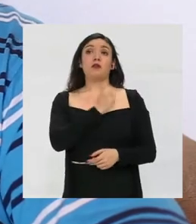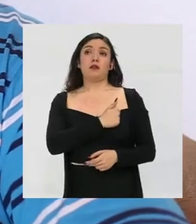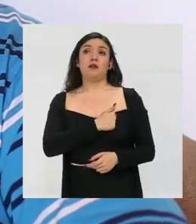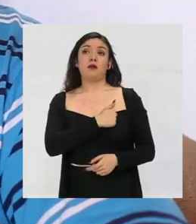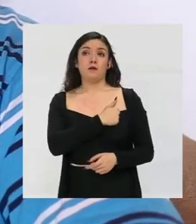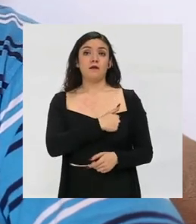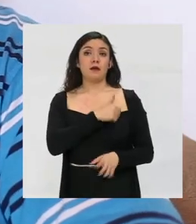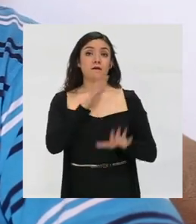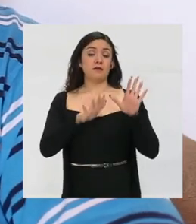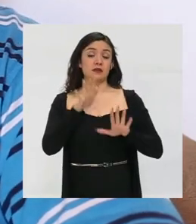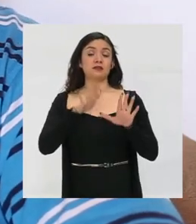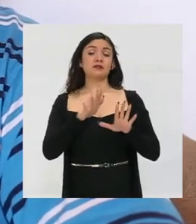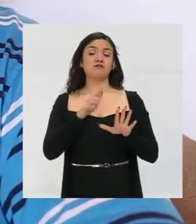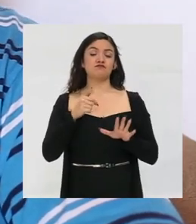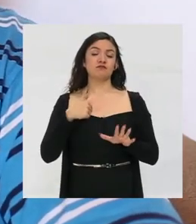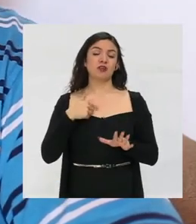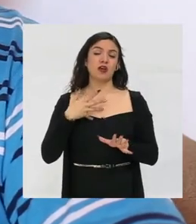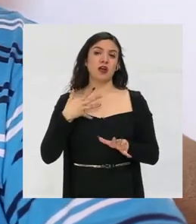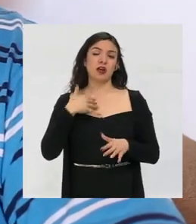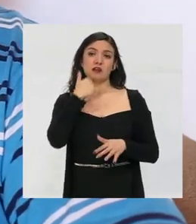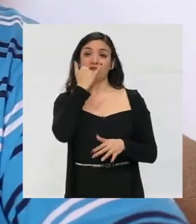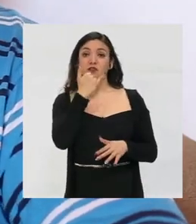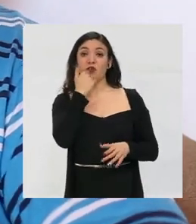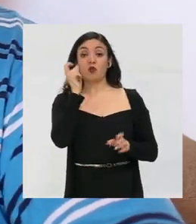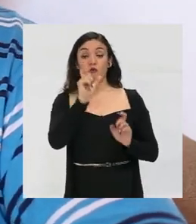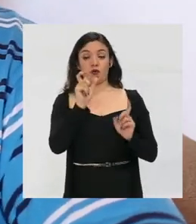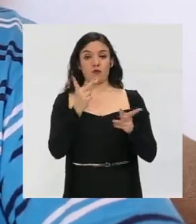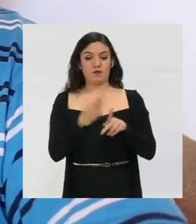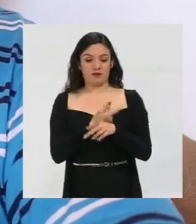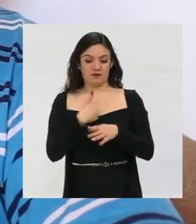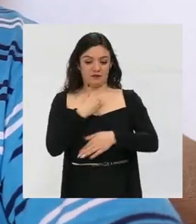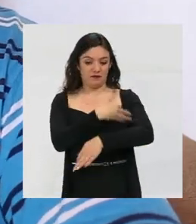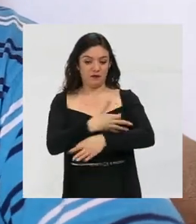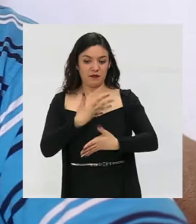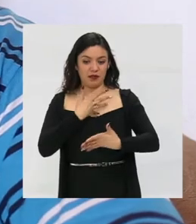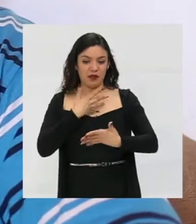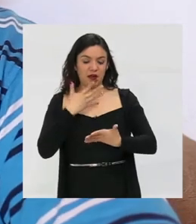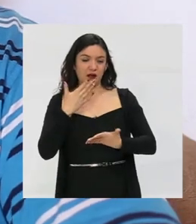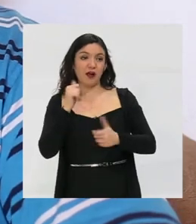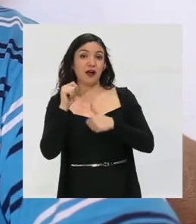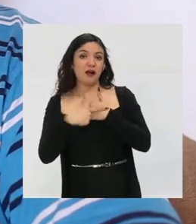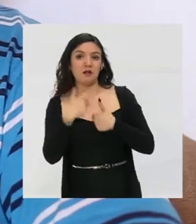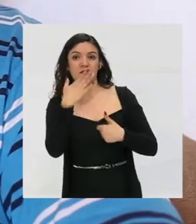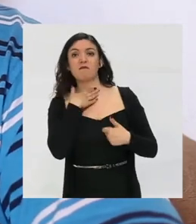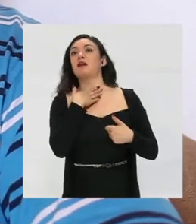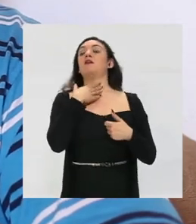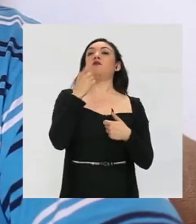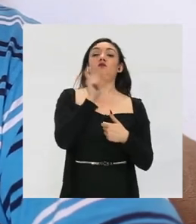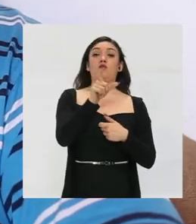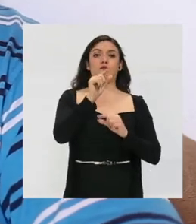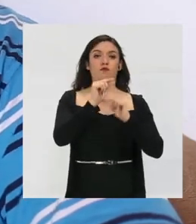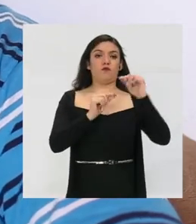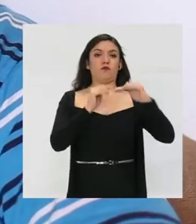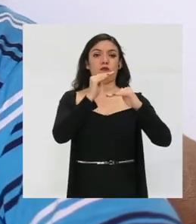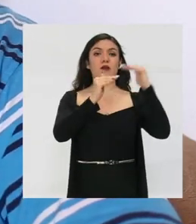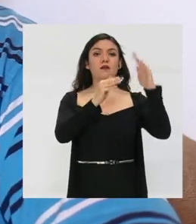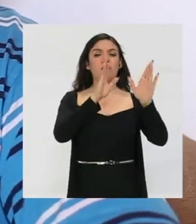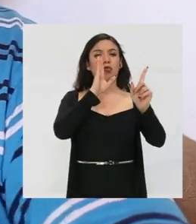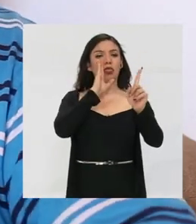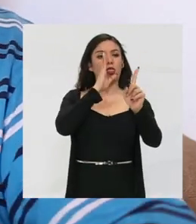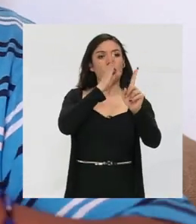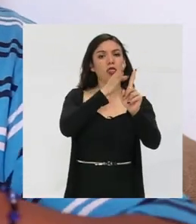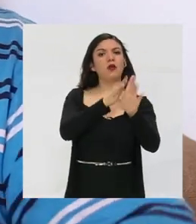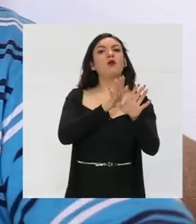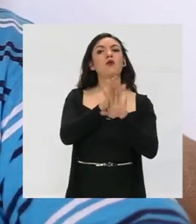Lamentablemente, como les digo, uno se equivoca, ¿verdad? Porque cuando careces, cuando pasas una carencia en tu familia, obviamente cuando vas creciendo